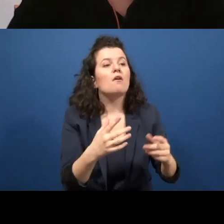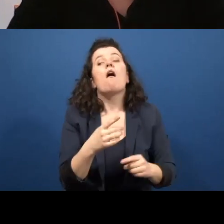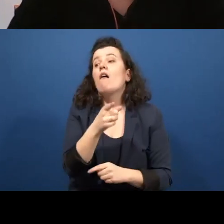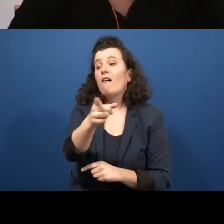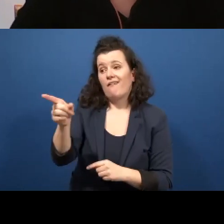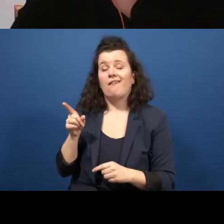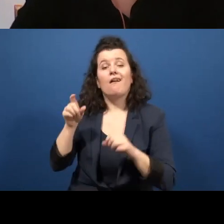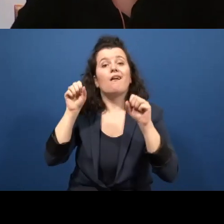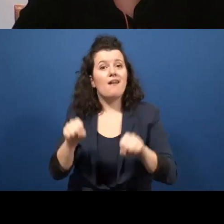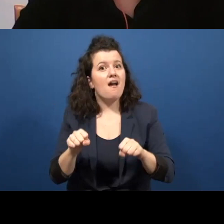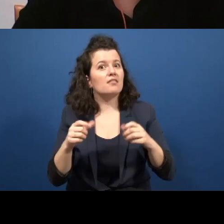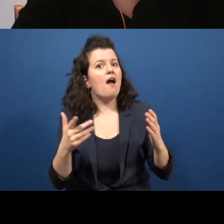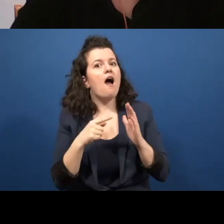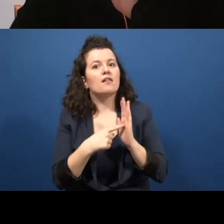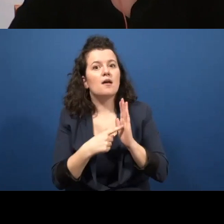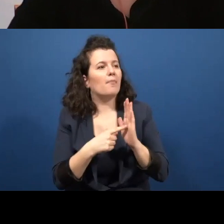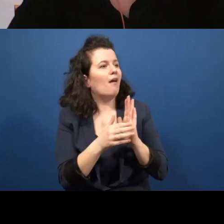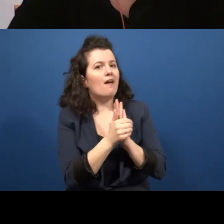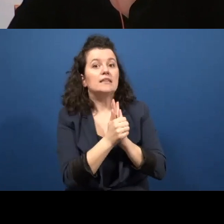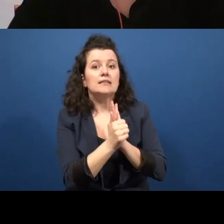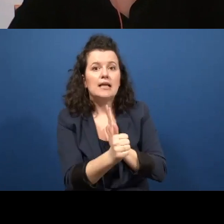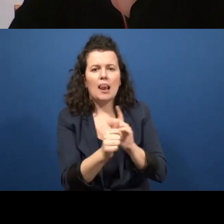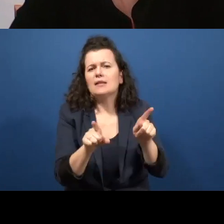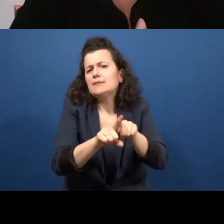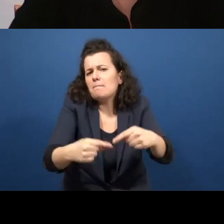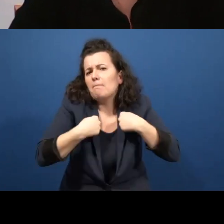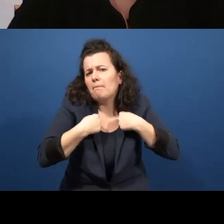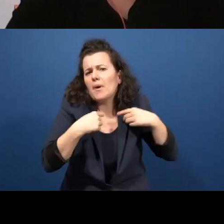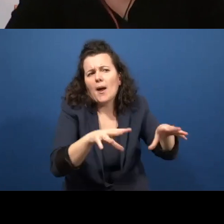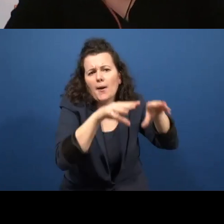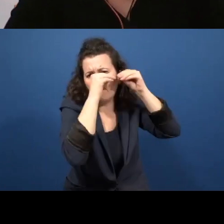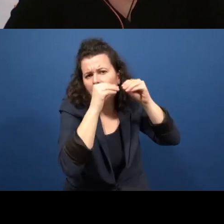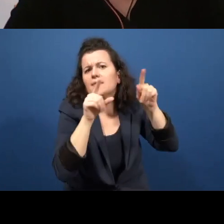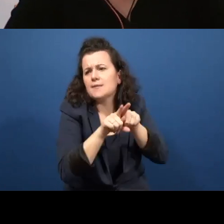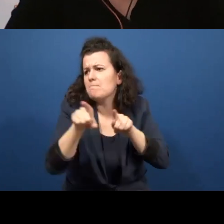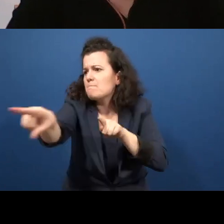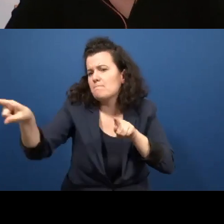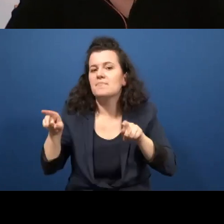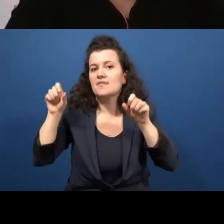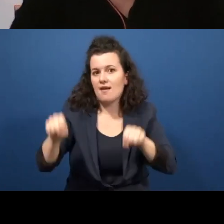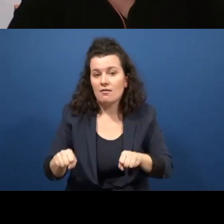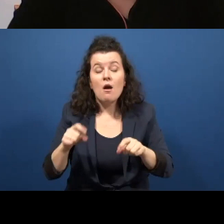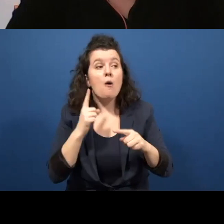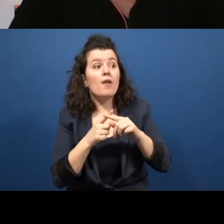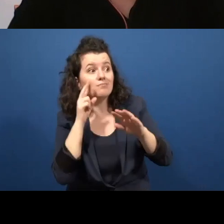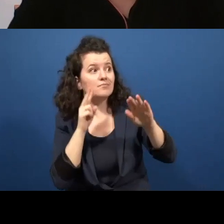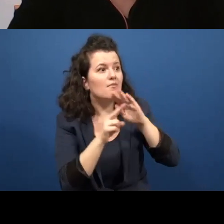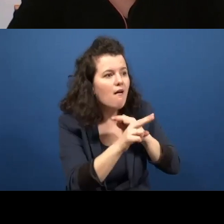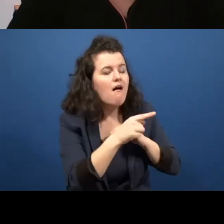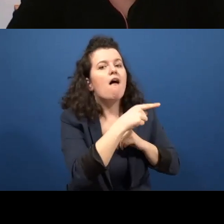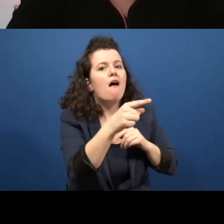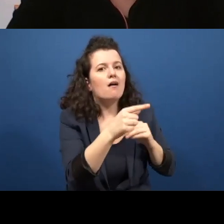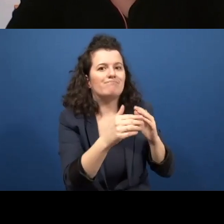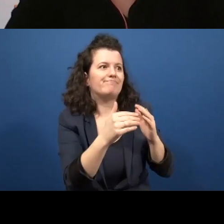europeo en interpretación de conferencias, es que podrían aprender las mismas habilidades que aprendí yo y